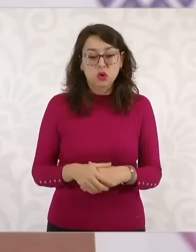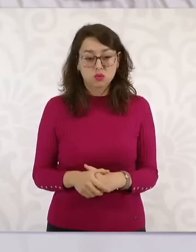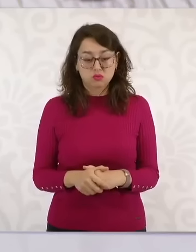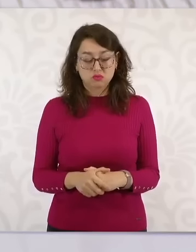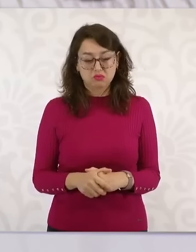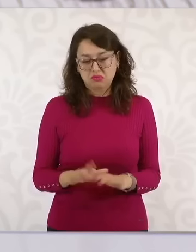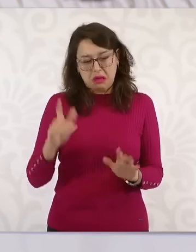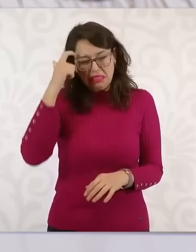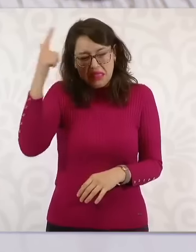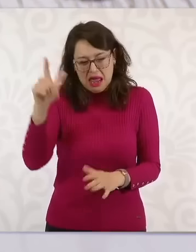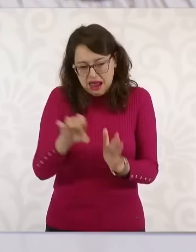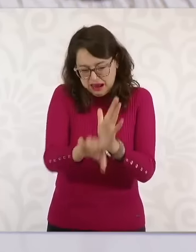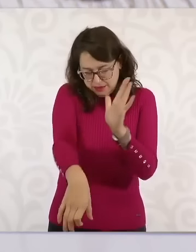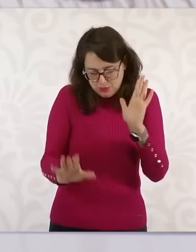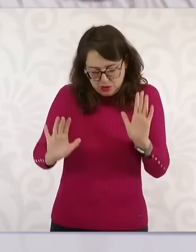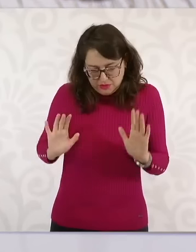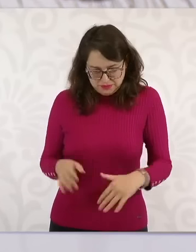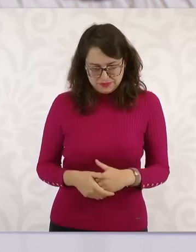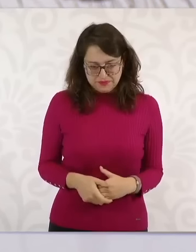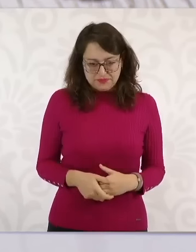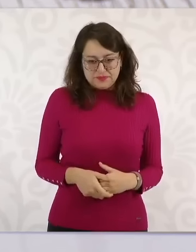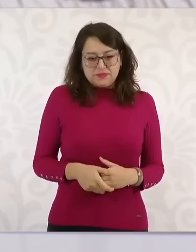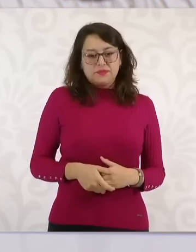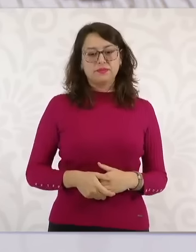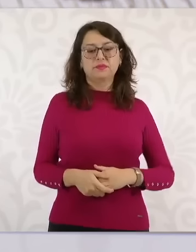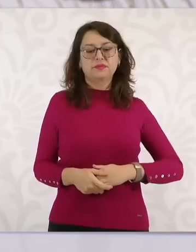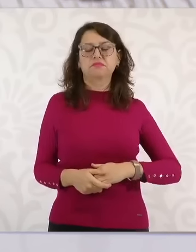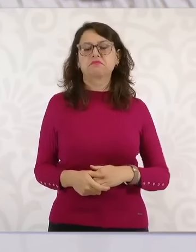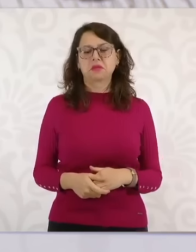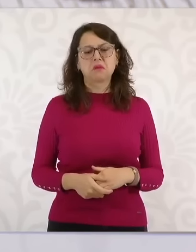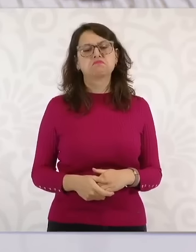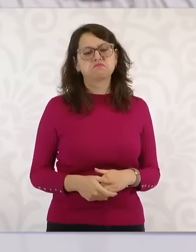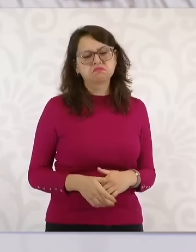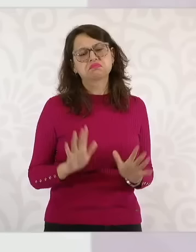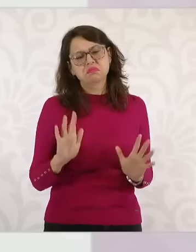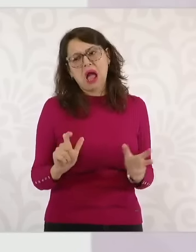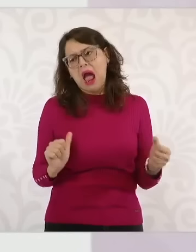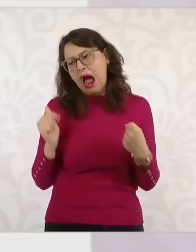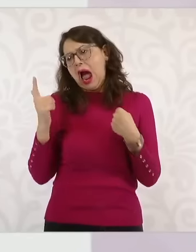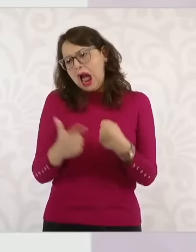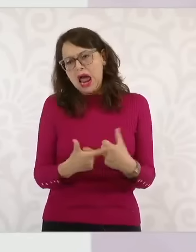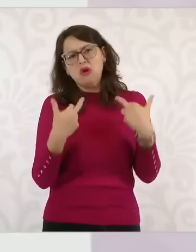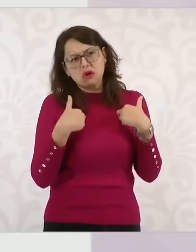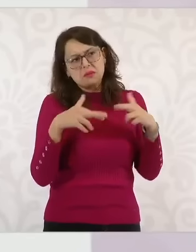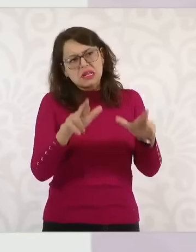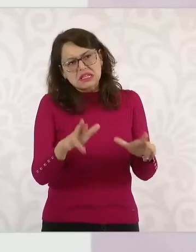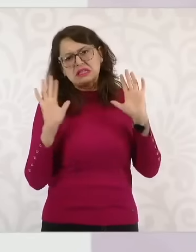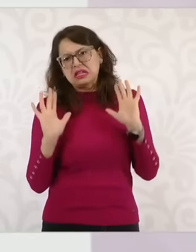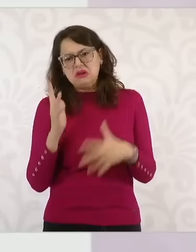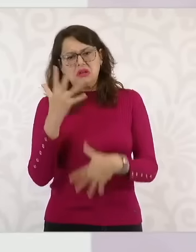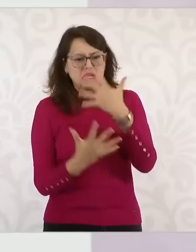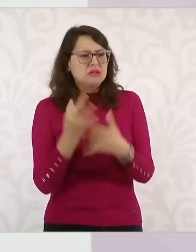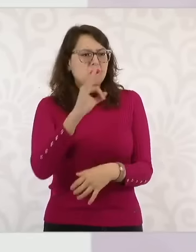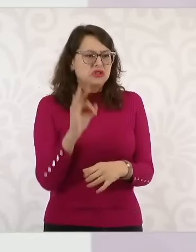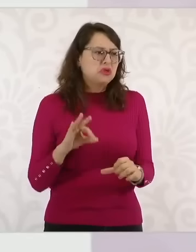por poner un ejemplo hipotético. Pues eres una fuerza política del país, pues tienes que tener una